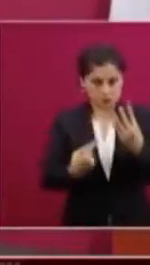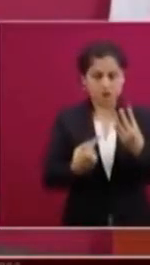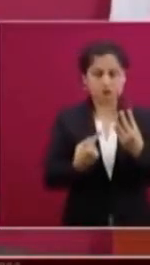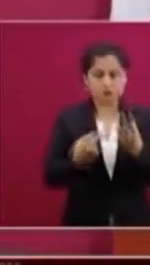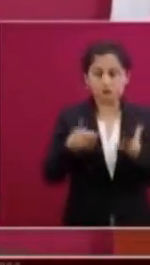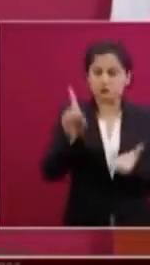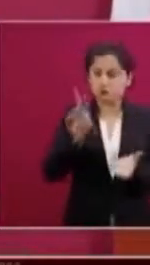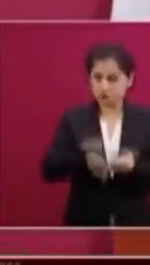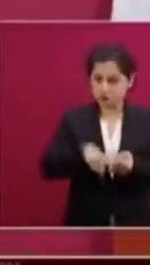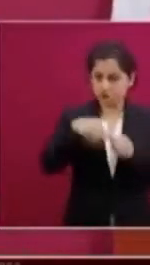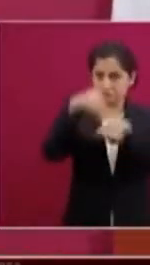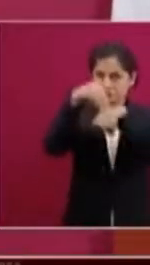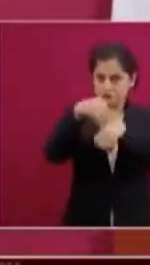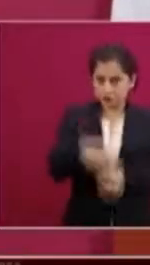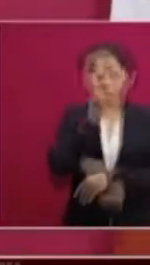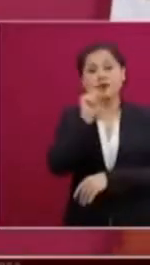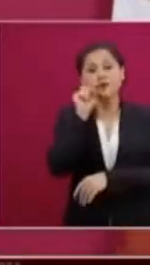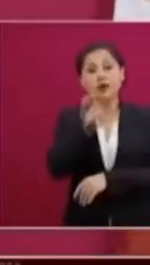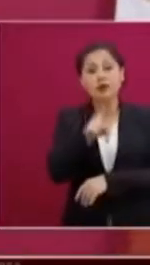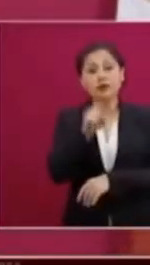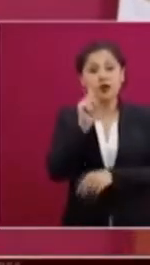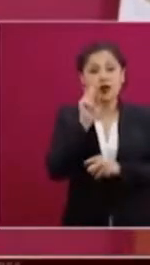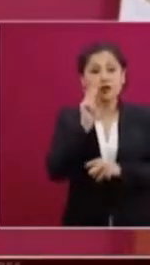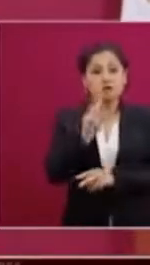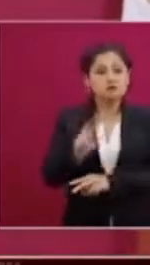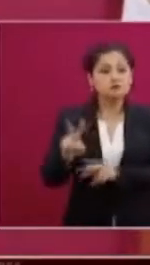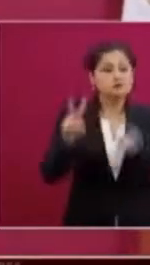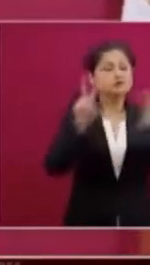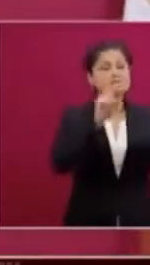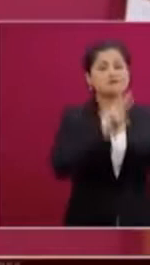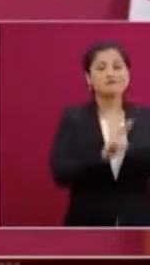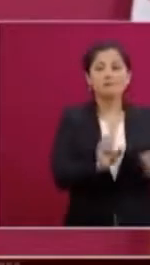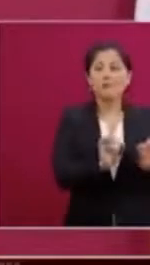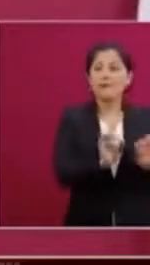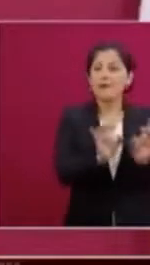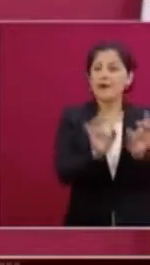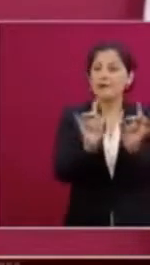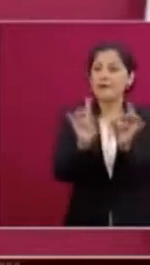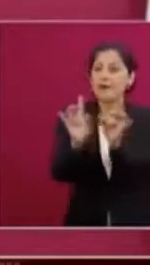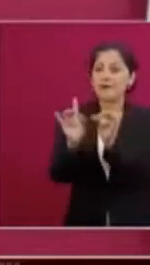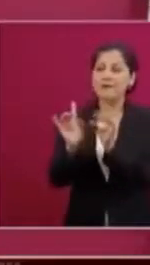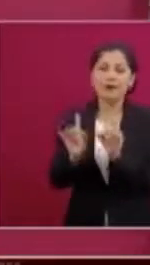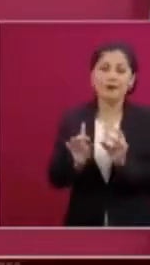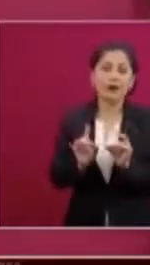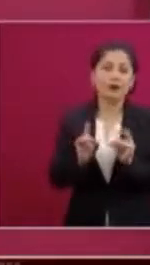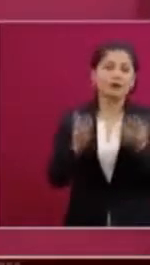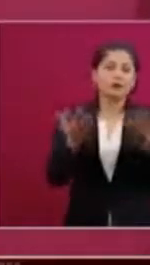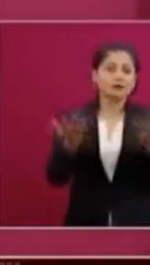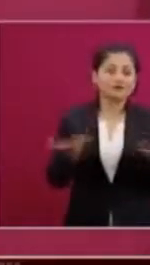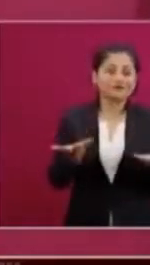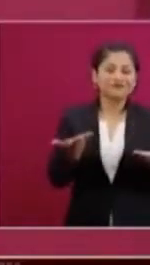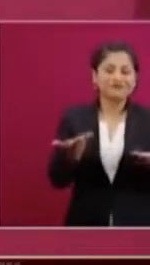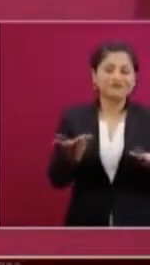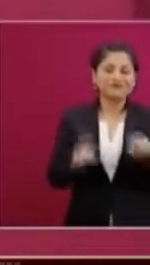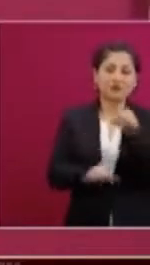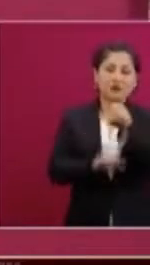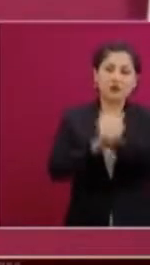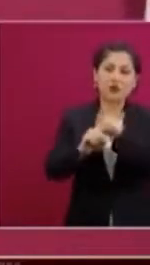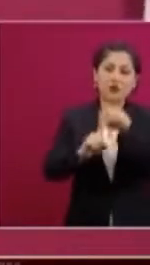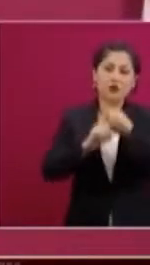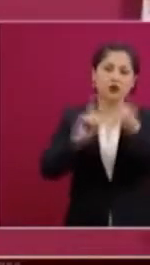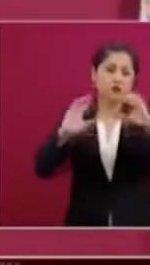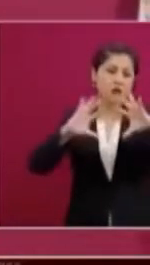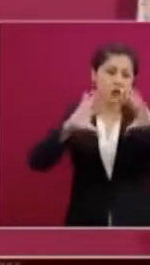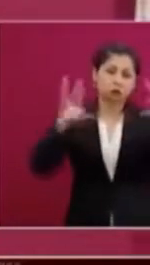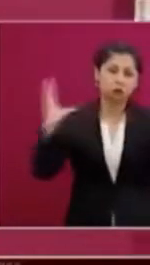como un simple burócrata, se produjo una controversia sobre el significado precisamente de la lealtad y la